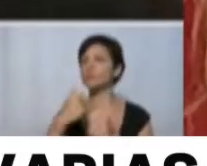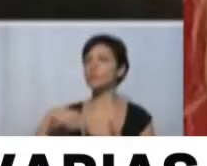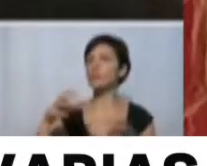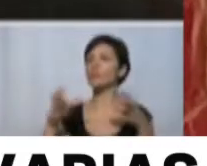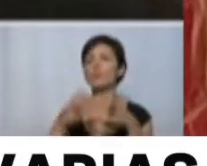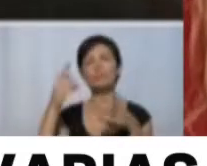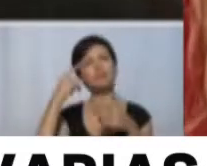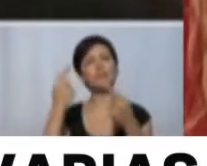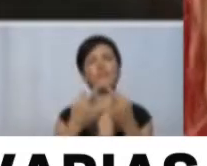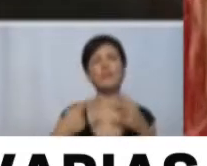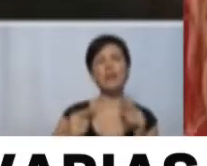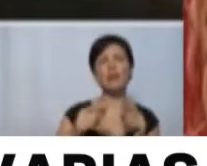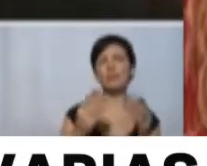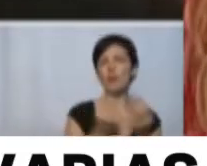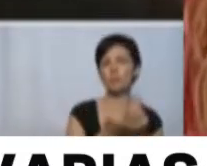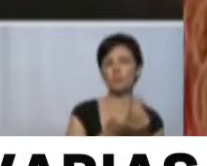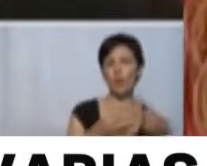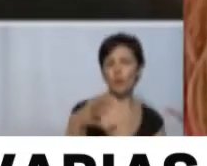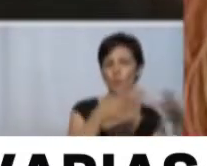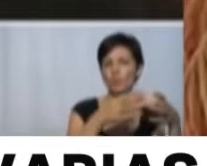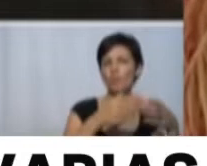más equitativa. Sí, justamente.